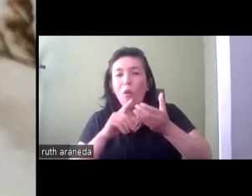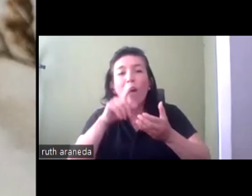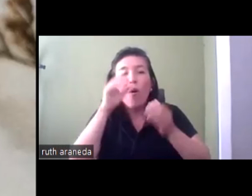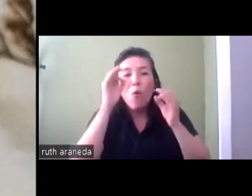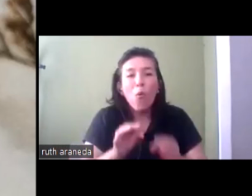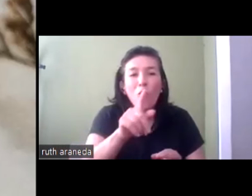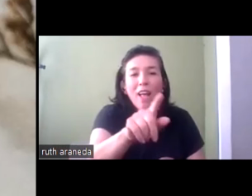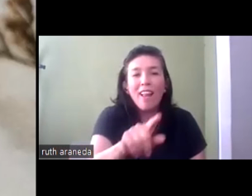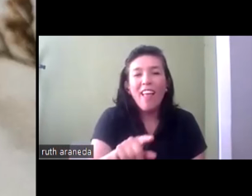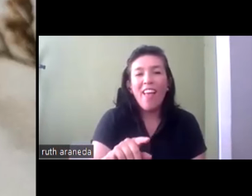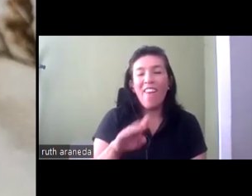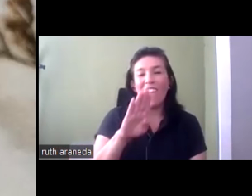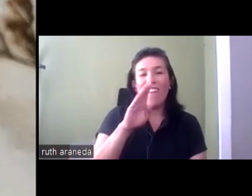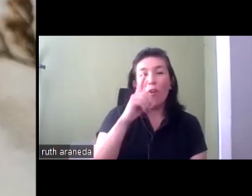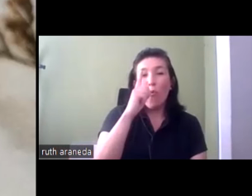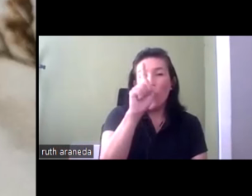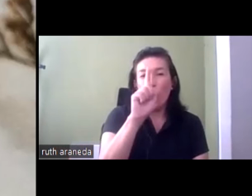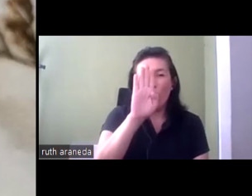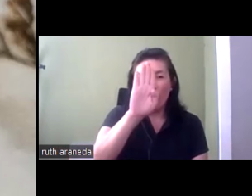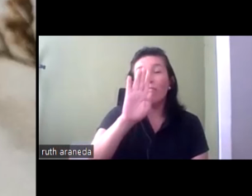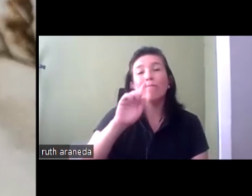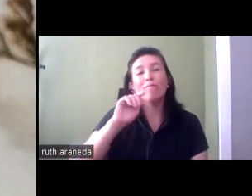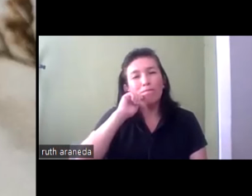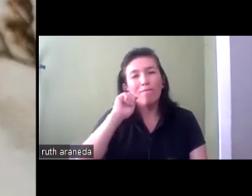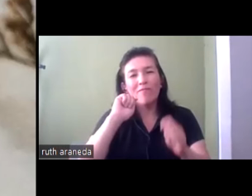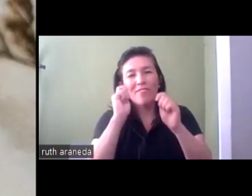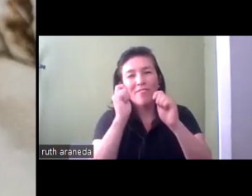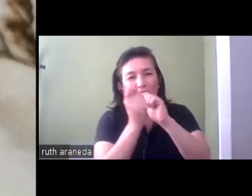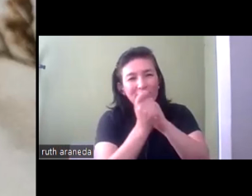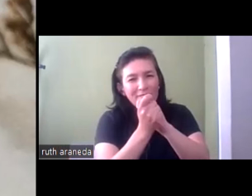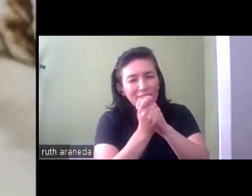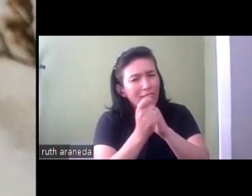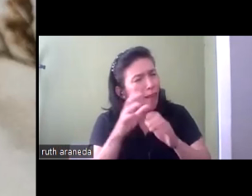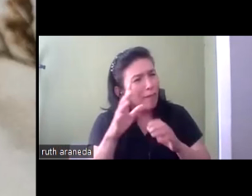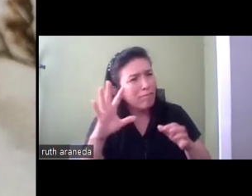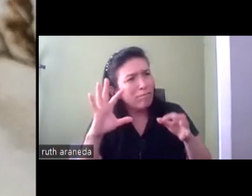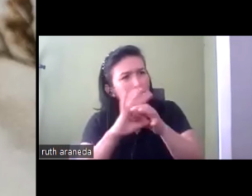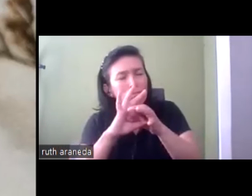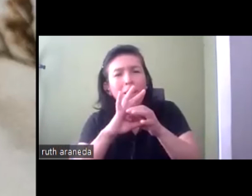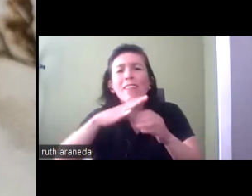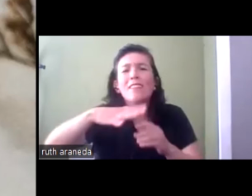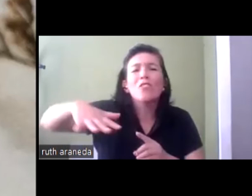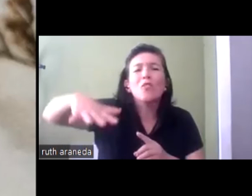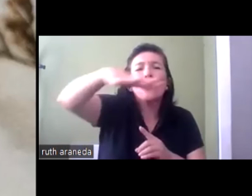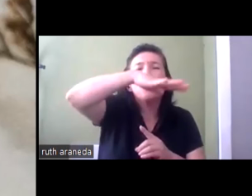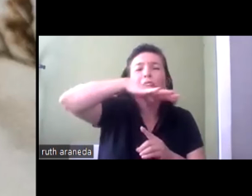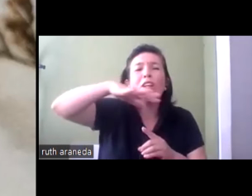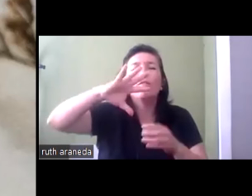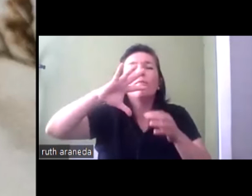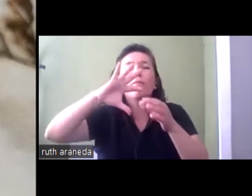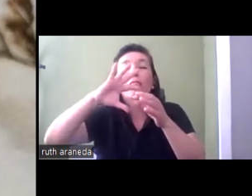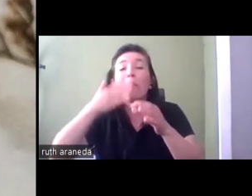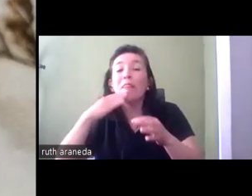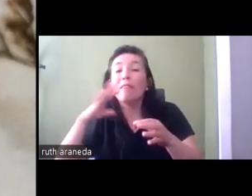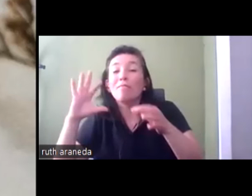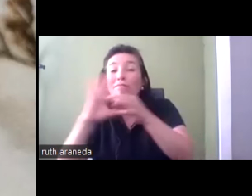estilo clásico, pero que están apareciendo en asociación, por ejemplo, a contextos vinculados a la fase Guita 3, que es